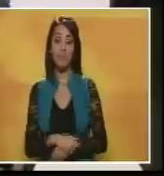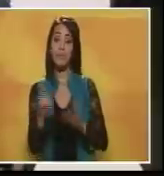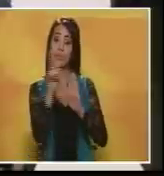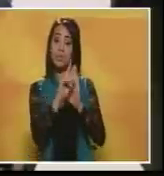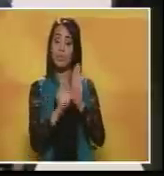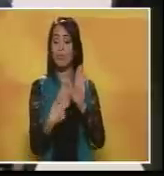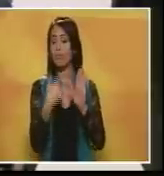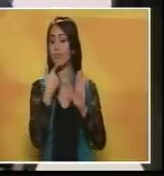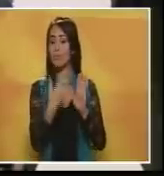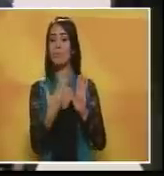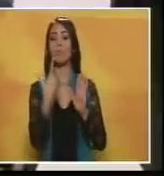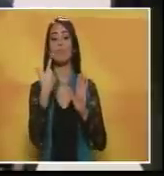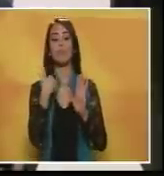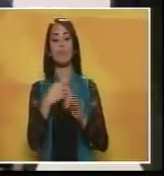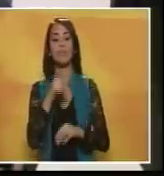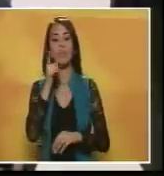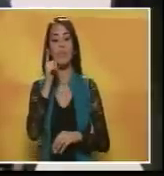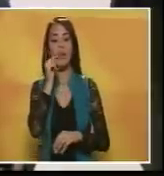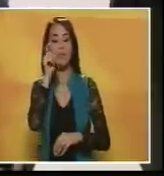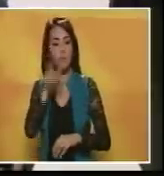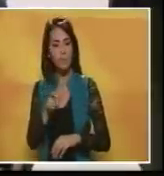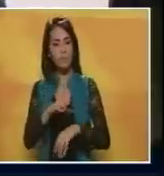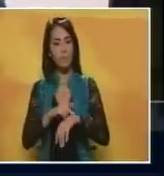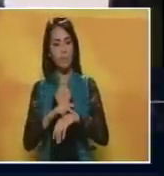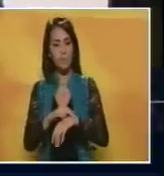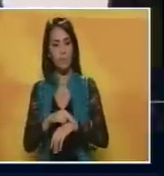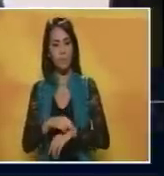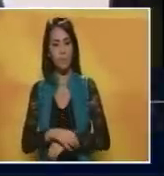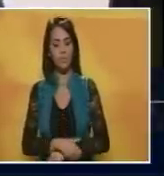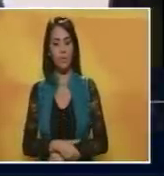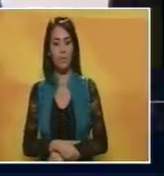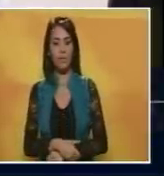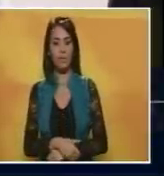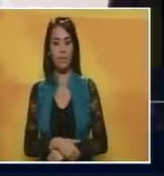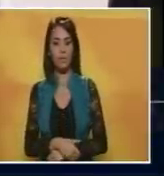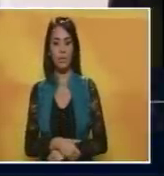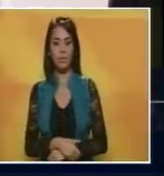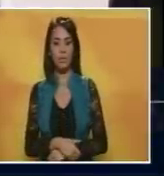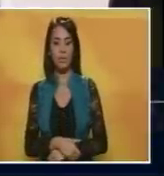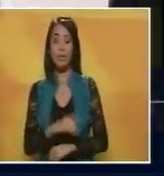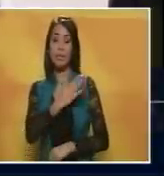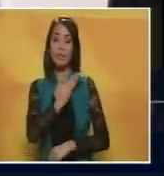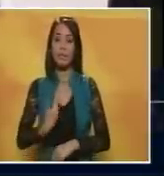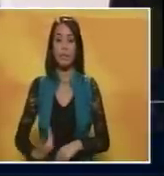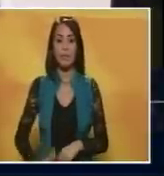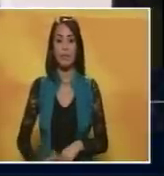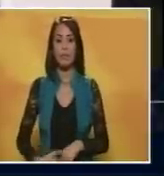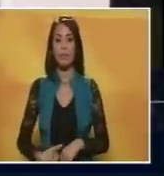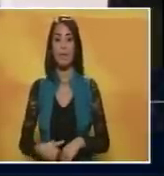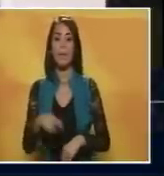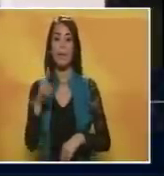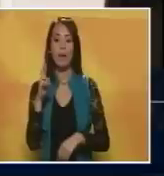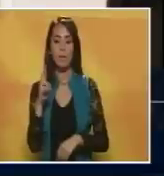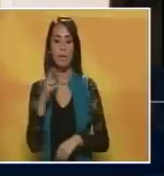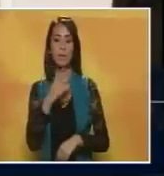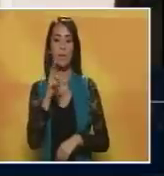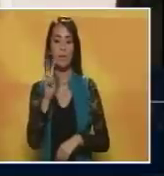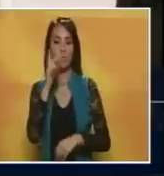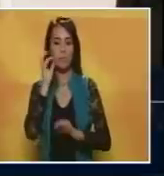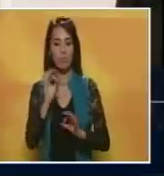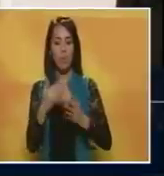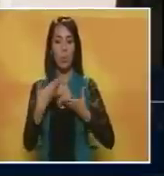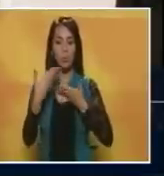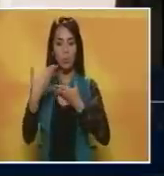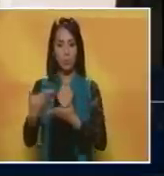estimado doctor kamal re país nos complace hoy en nombre del presidente de la republica hacerle